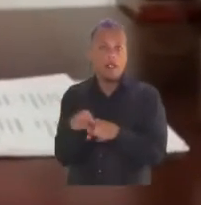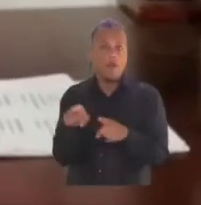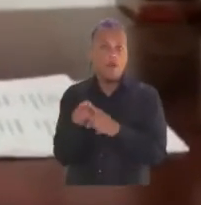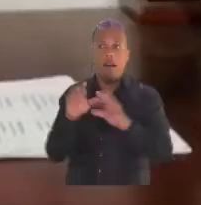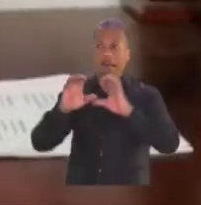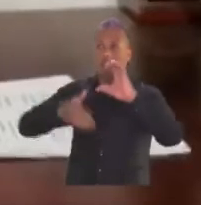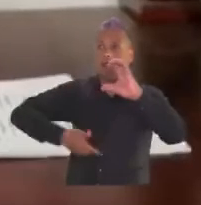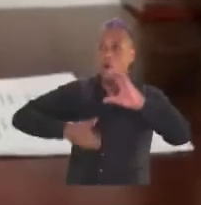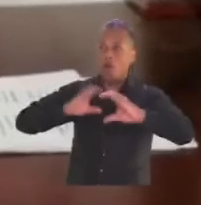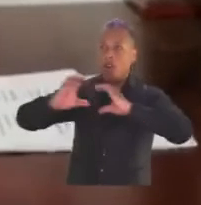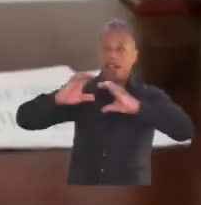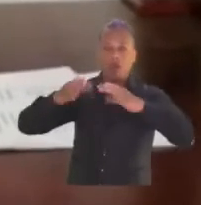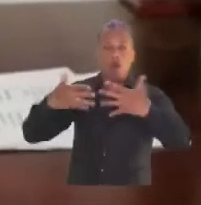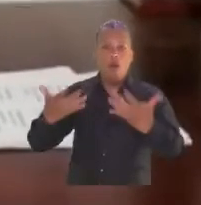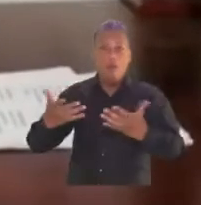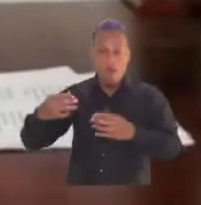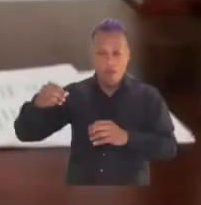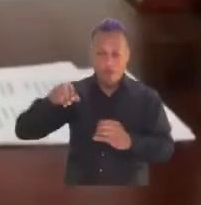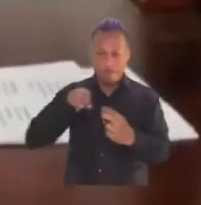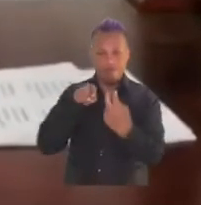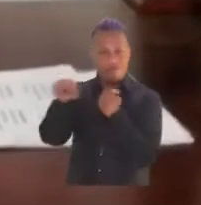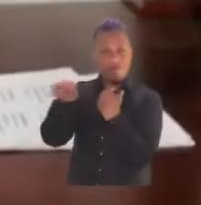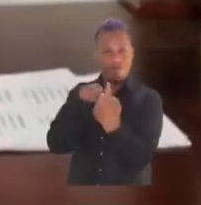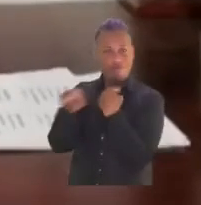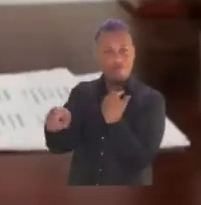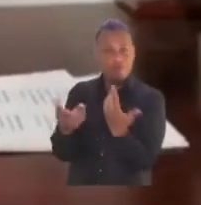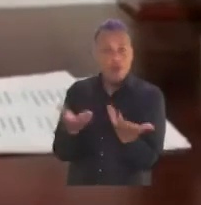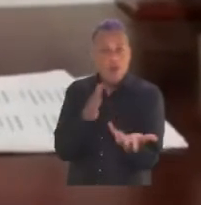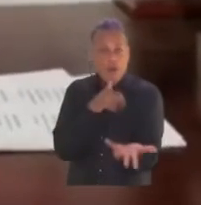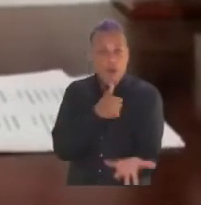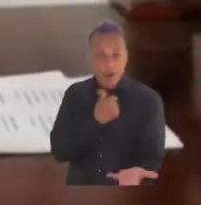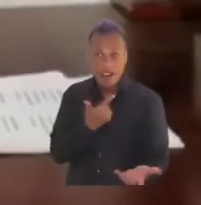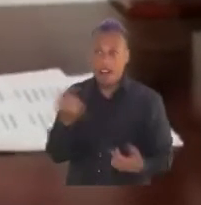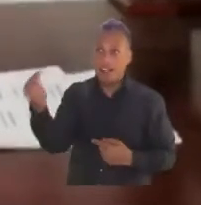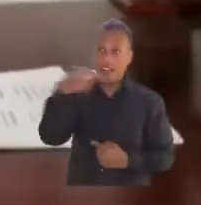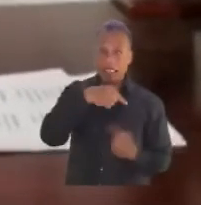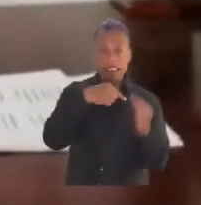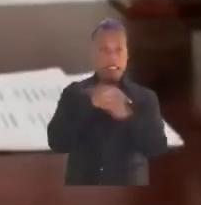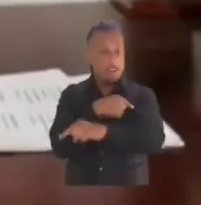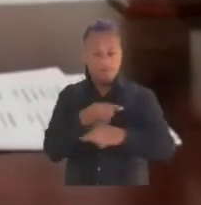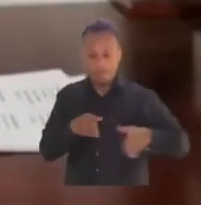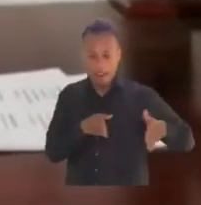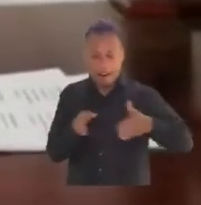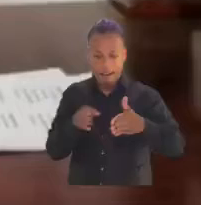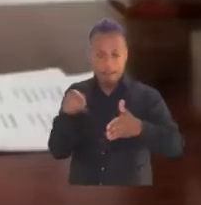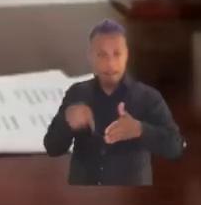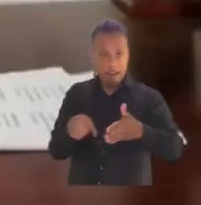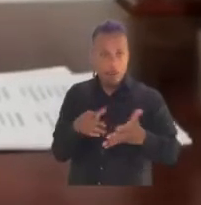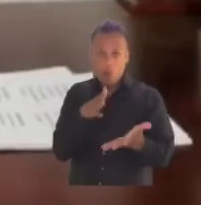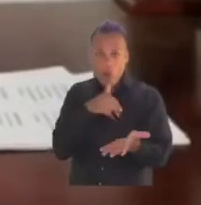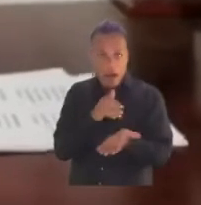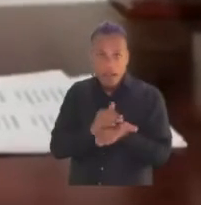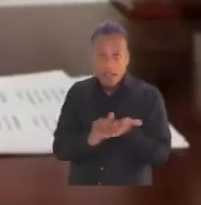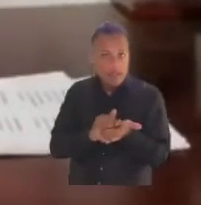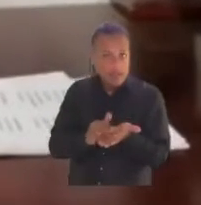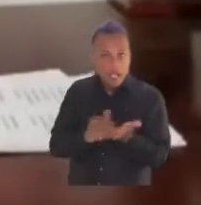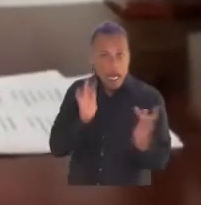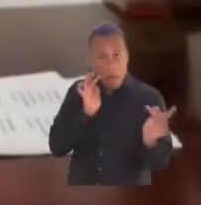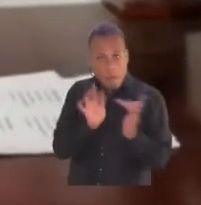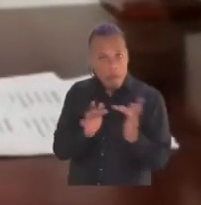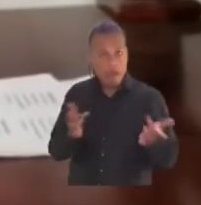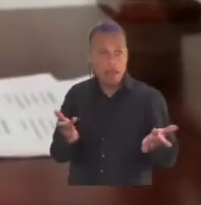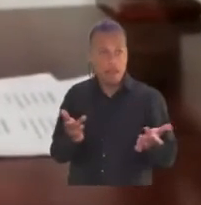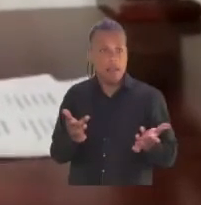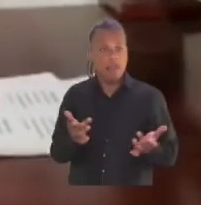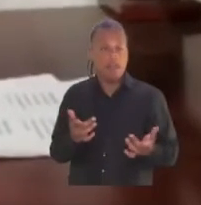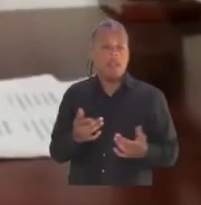vía terrestre, ya pues que las carreteras no han tenido el mantenimiento adecuado, ni y por la